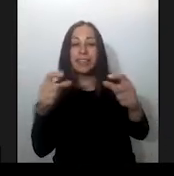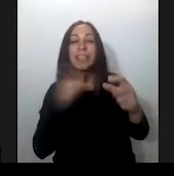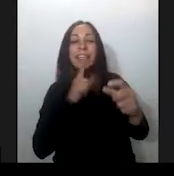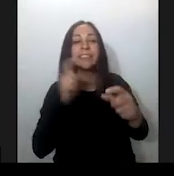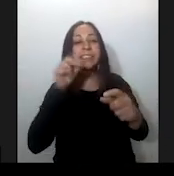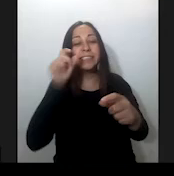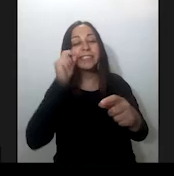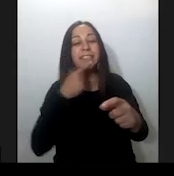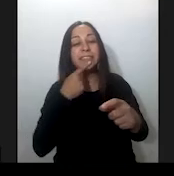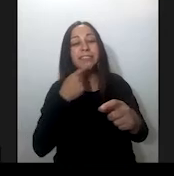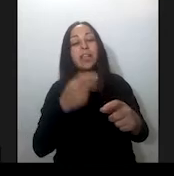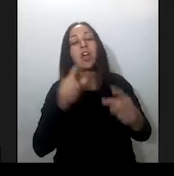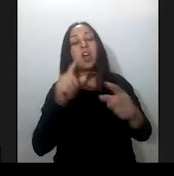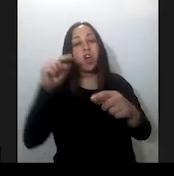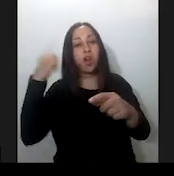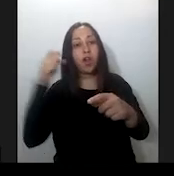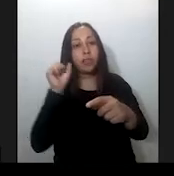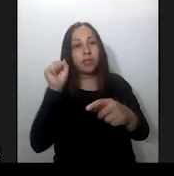tickets Londres.